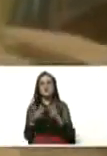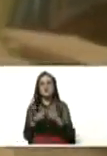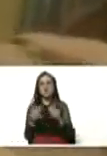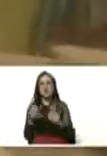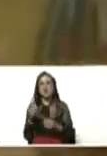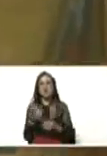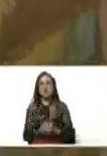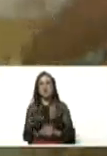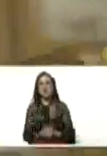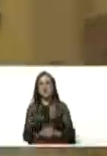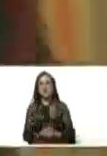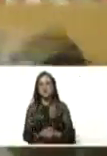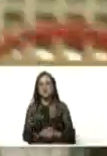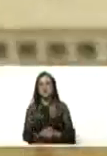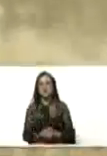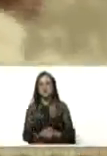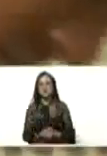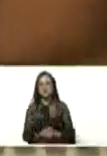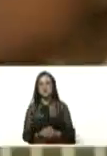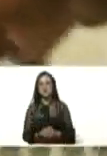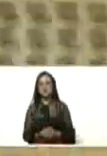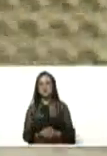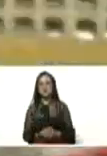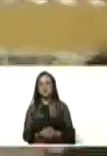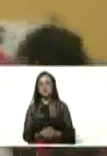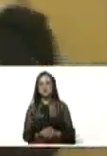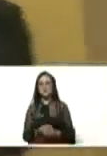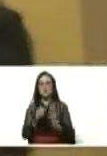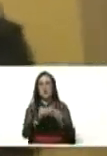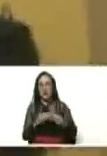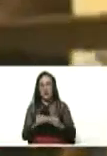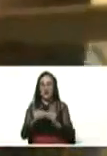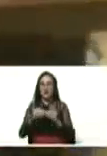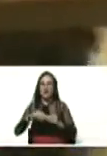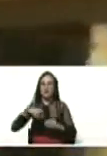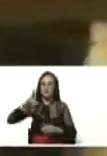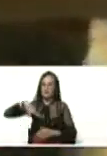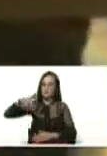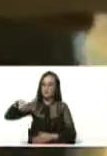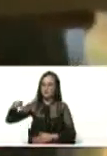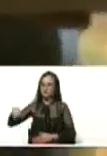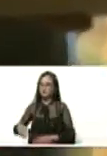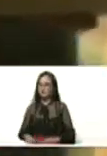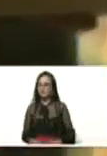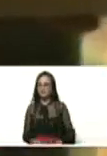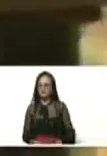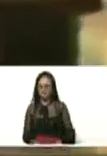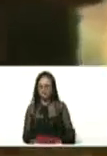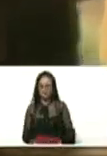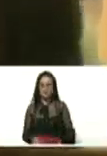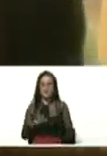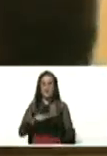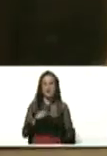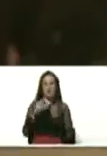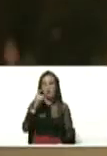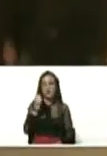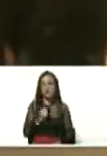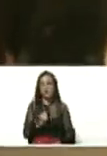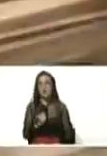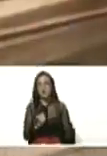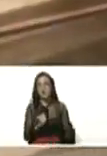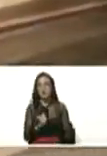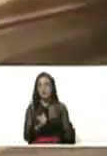Angélica. Las piezas para arreglar el auditorio. Aquí están los trabajadores.